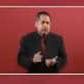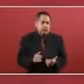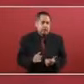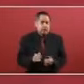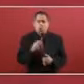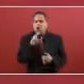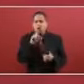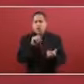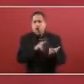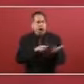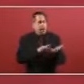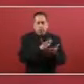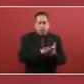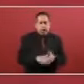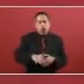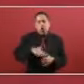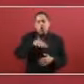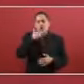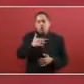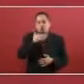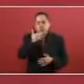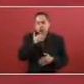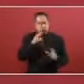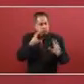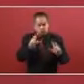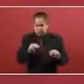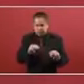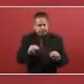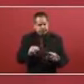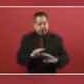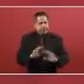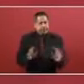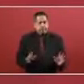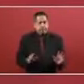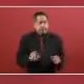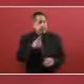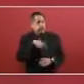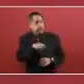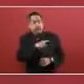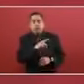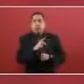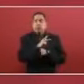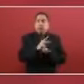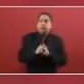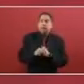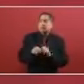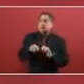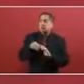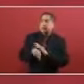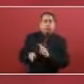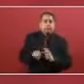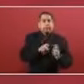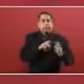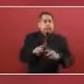a corruptos que se han dedicado a dañar al país,